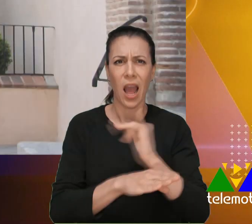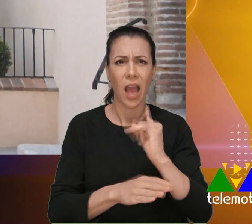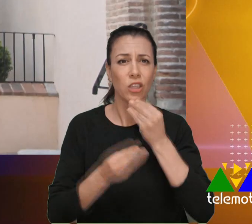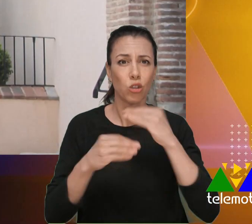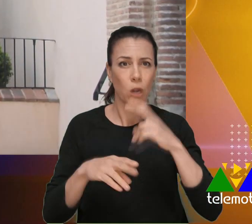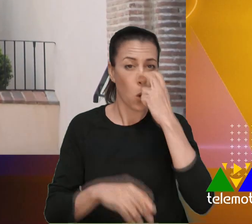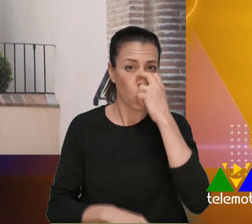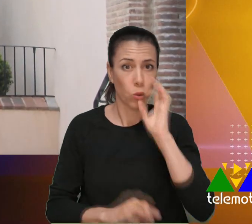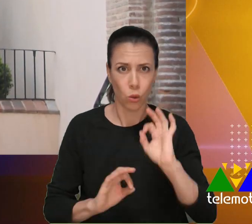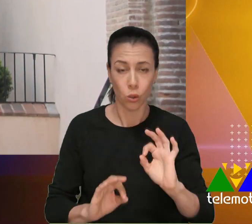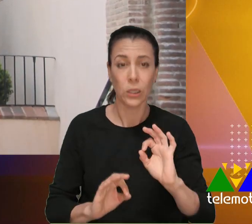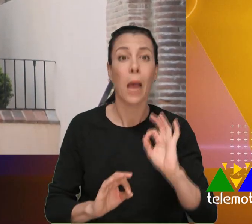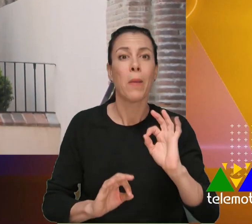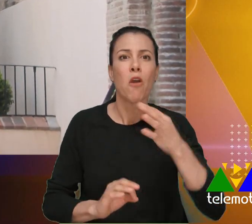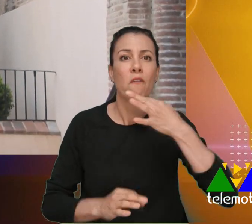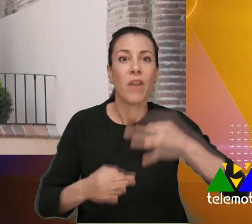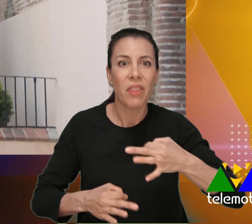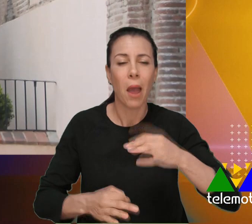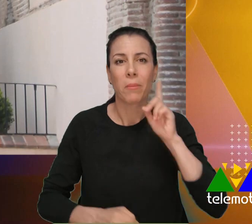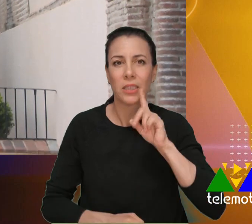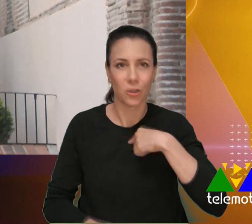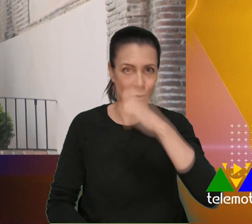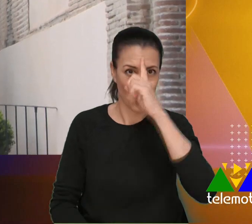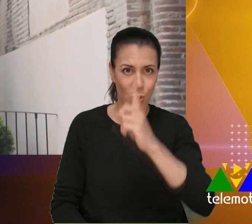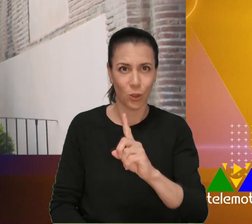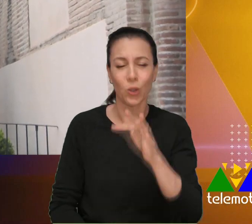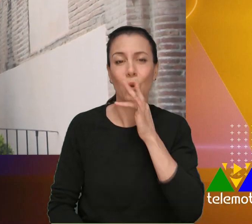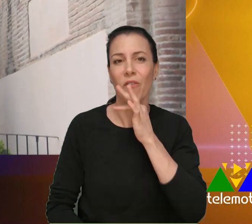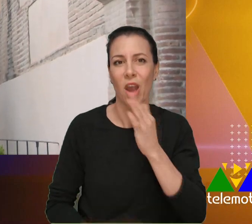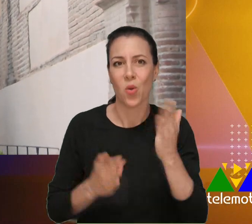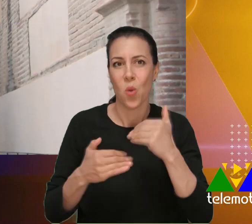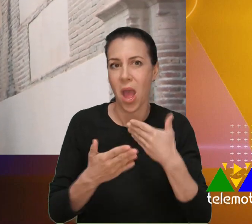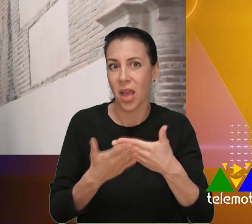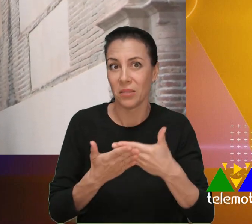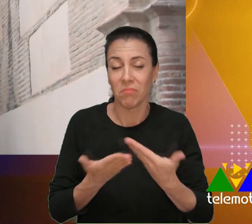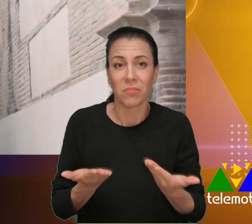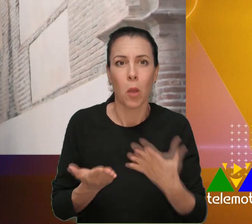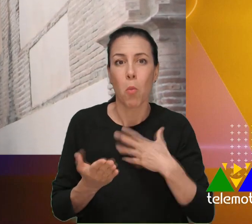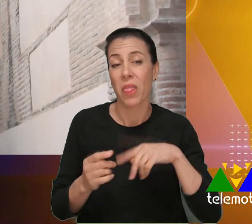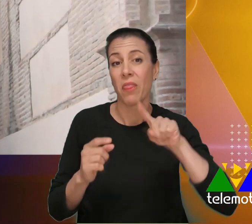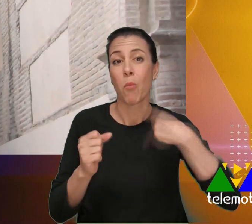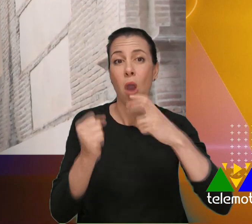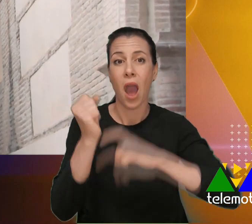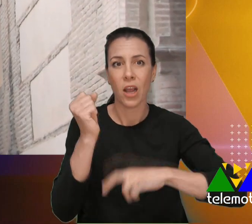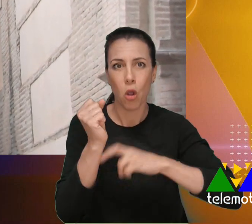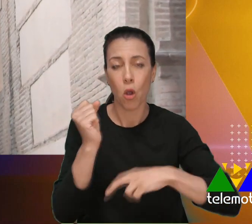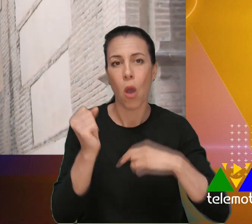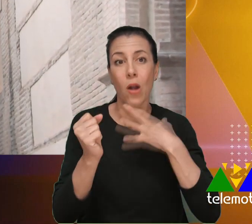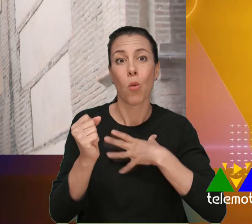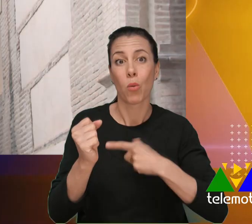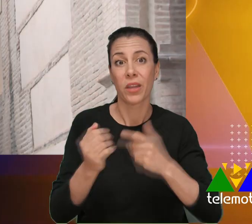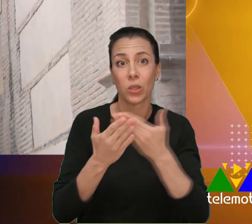sé si es verdad o no. Es decir, eso está por atestiguar, y seguramente los arqueólogos, alguna vez si pudiera